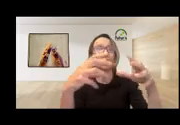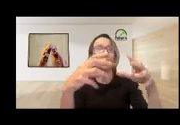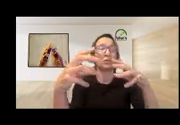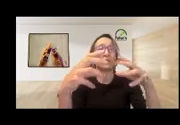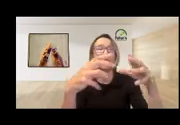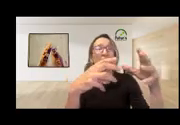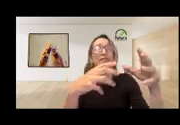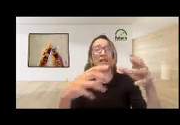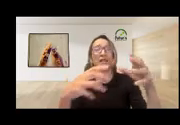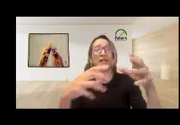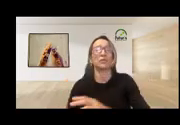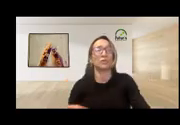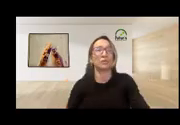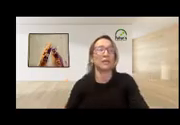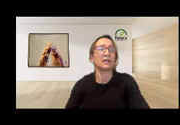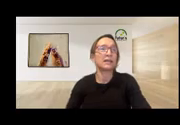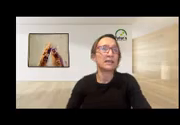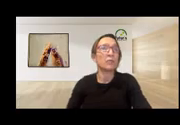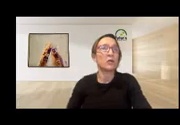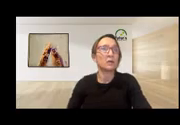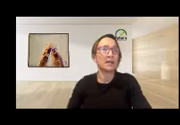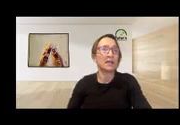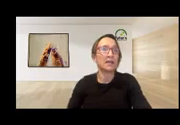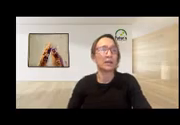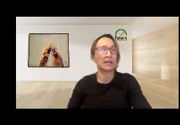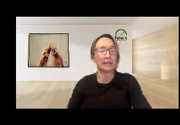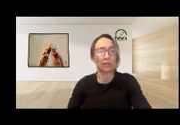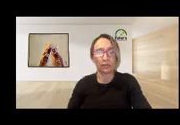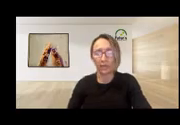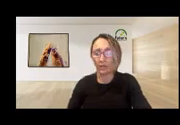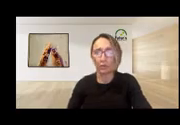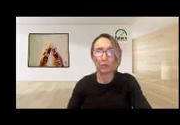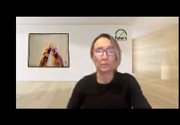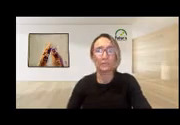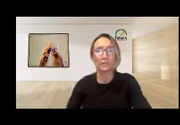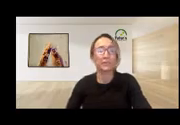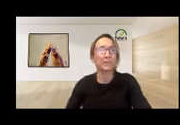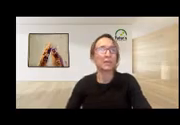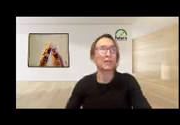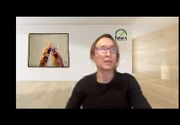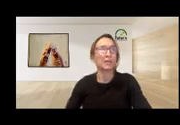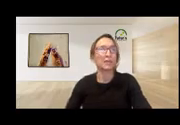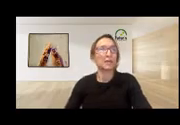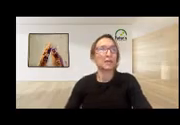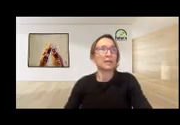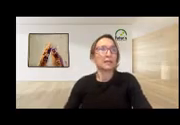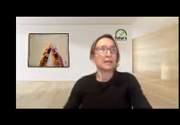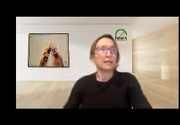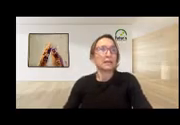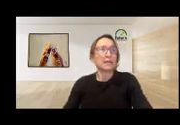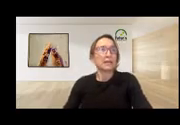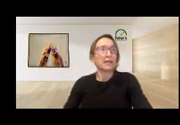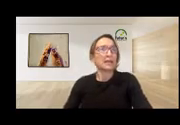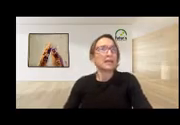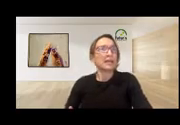glaciación, porque era un sitio también de intercambio, de movimiento entre el norte y el sur.